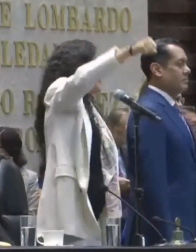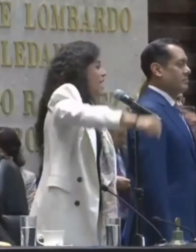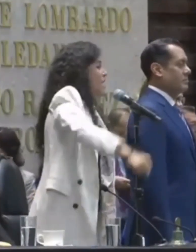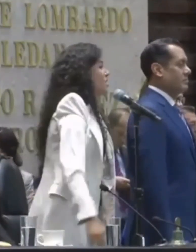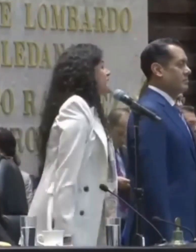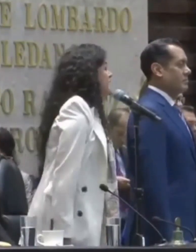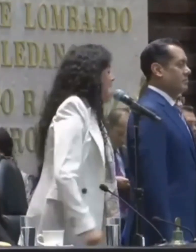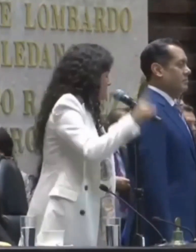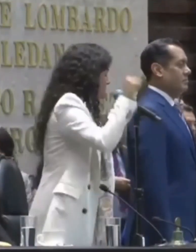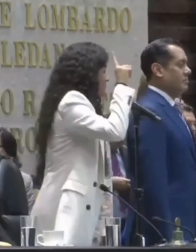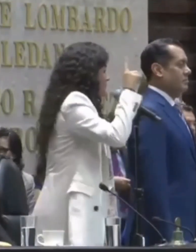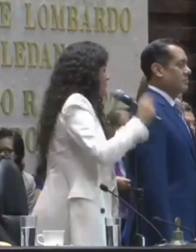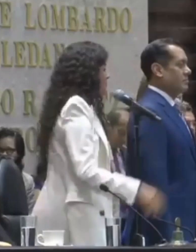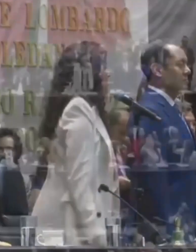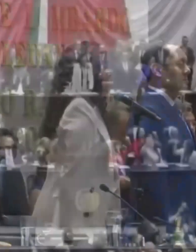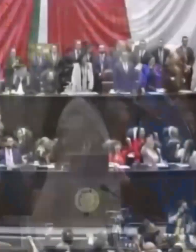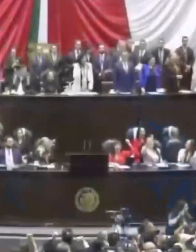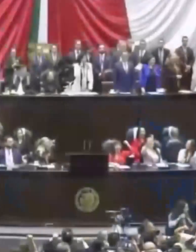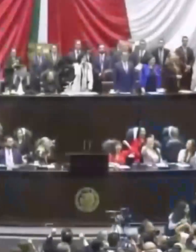Pero